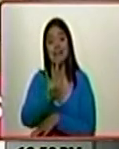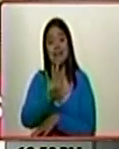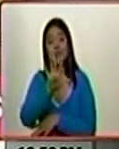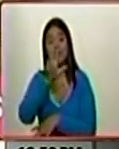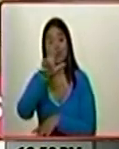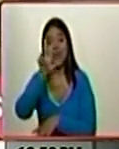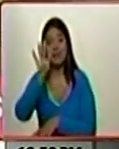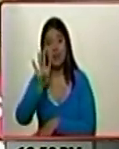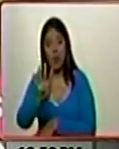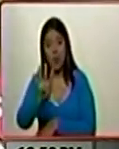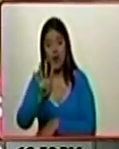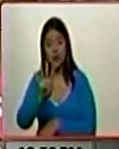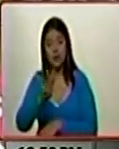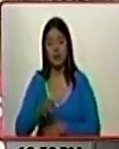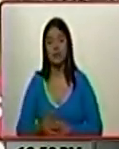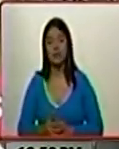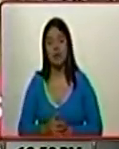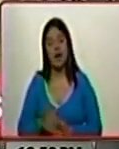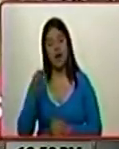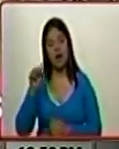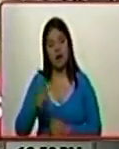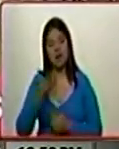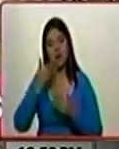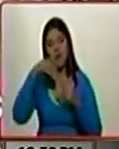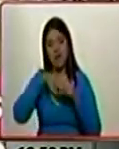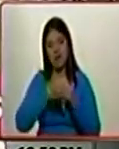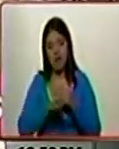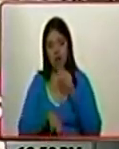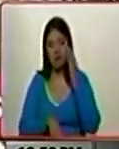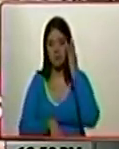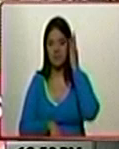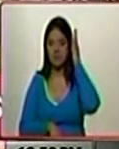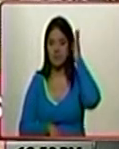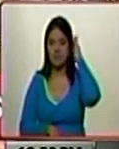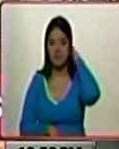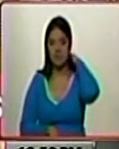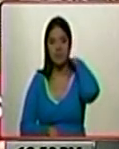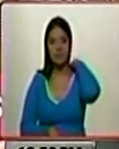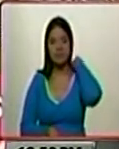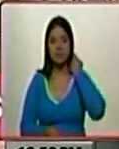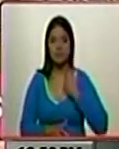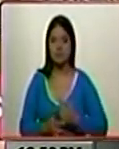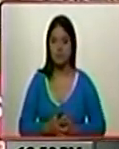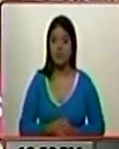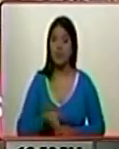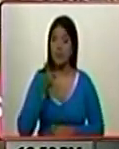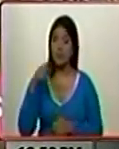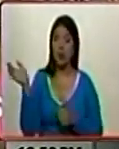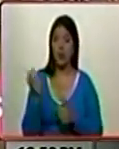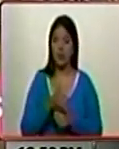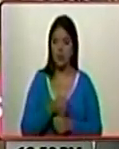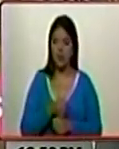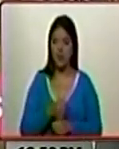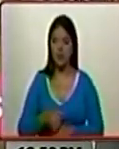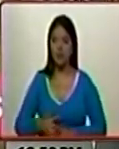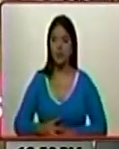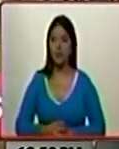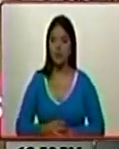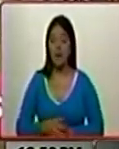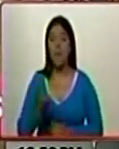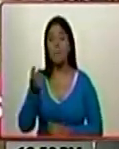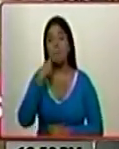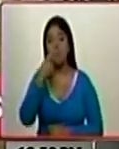118.534 unidades aquí almacenadas. También, entre otros hallazgos, tenemos